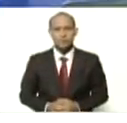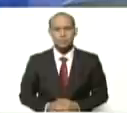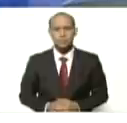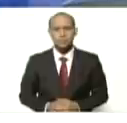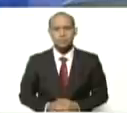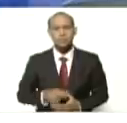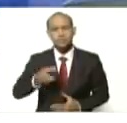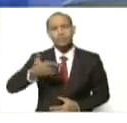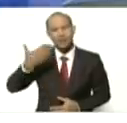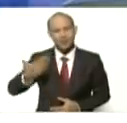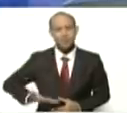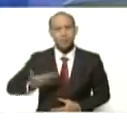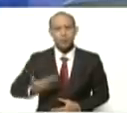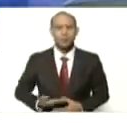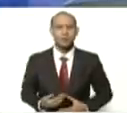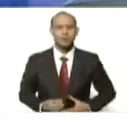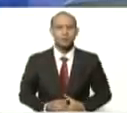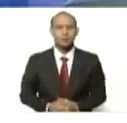es fundamental